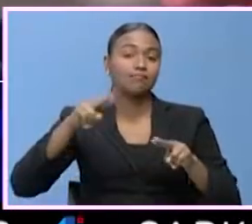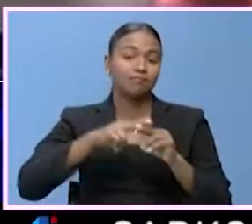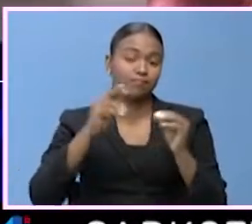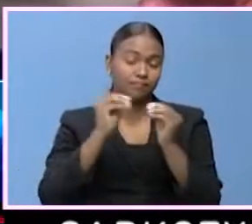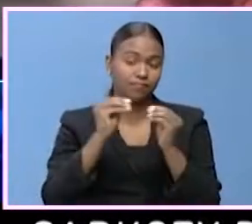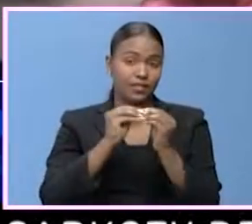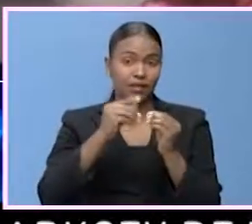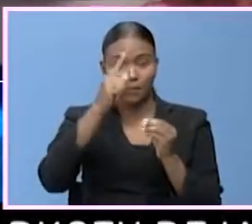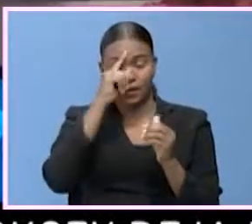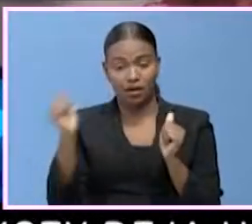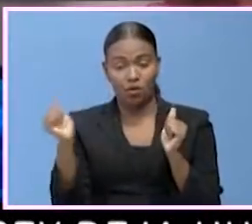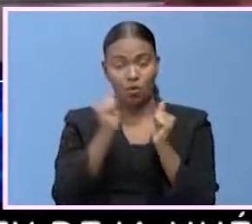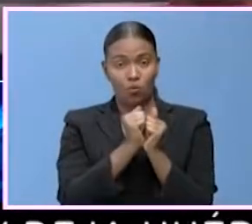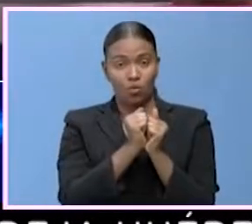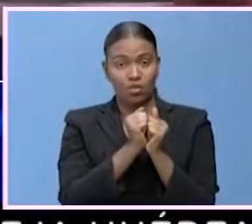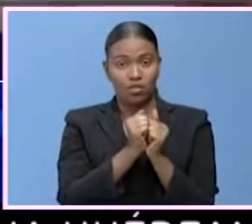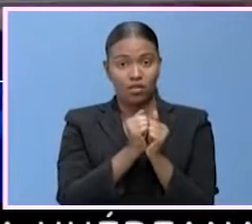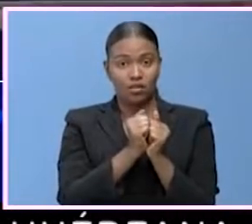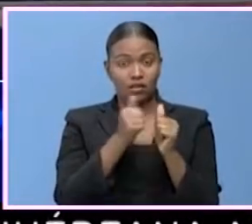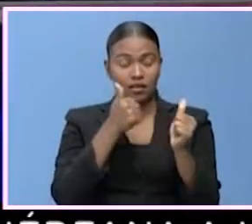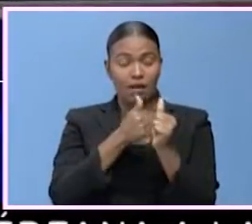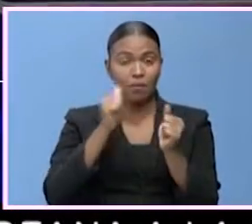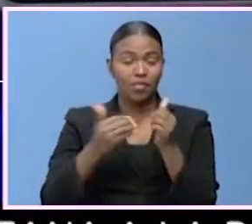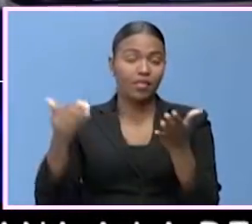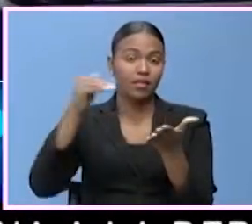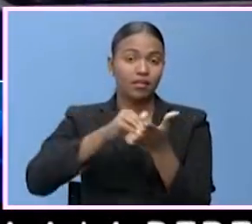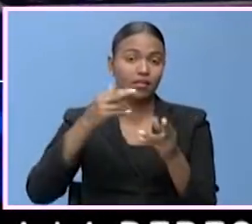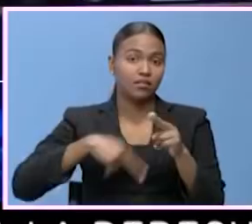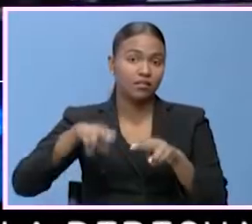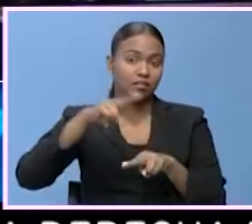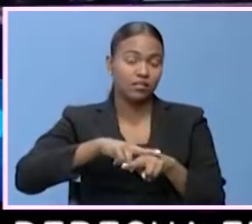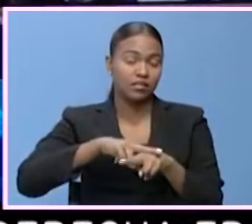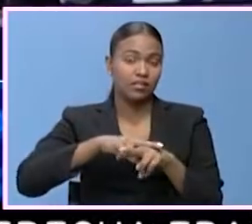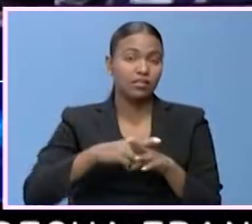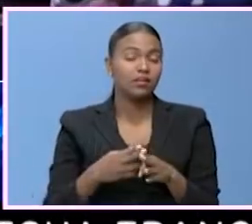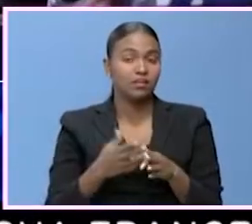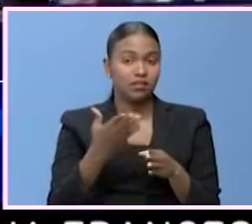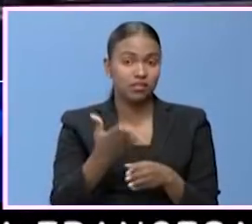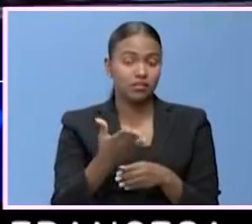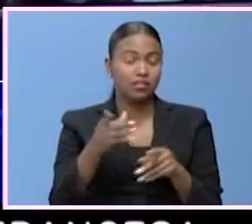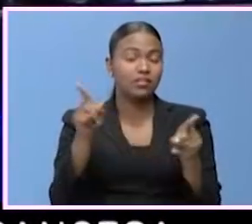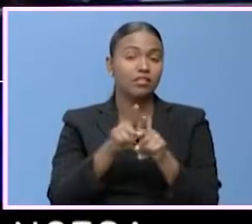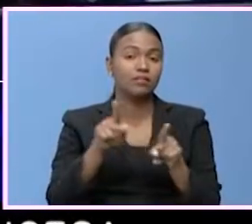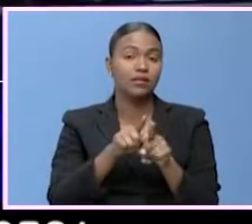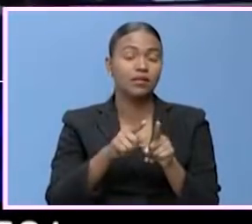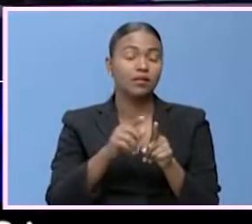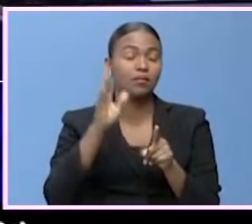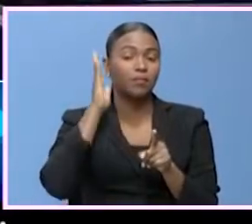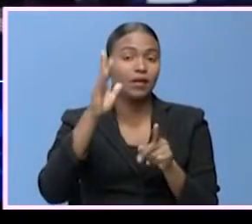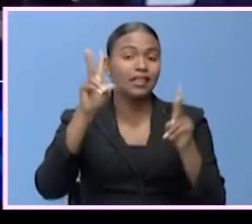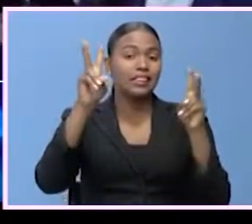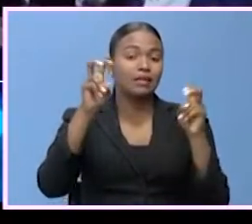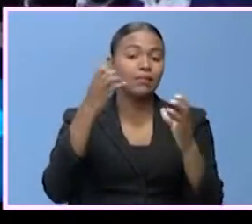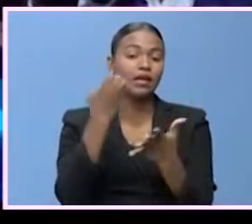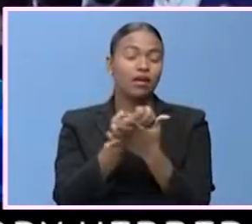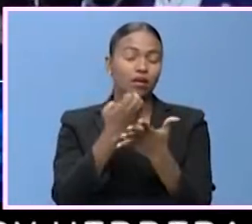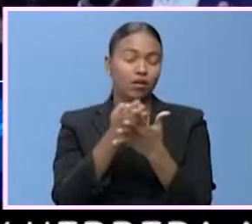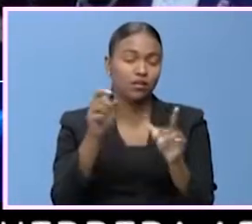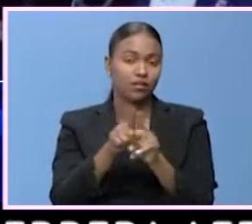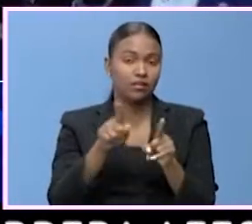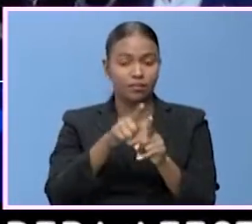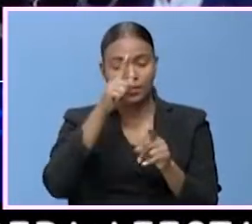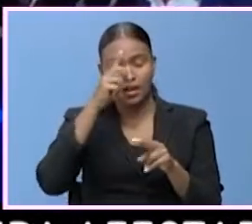para que conjuntamente con volver a la normalidad, saliendo del encierro, también vayamos en términos económicos a